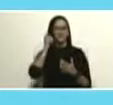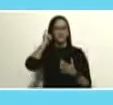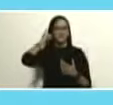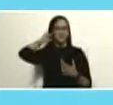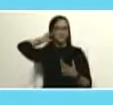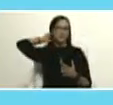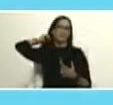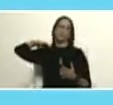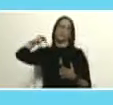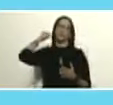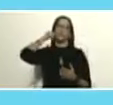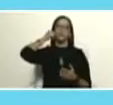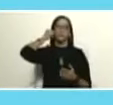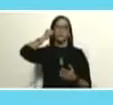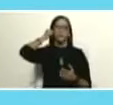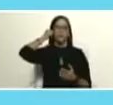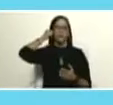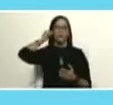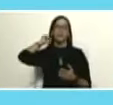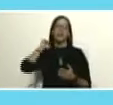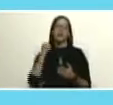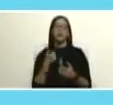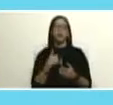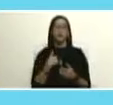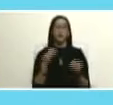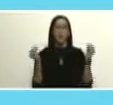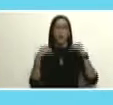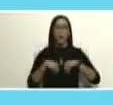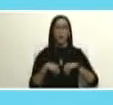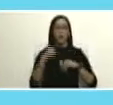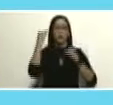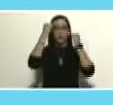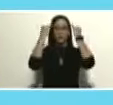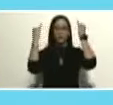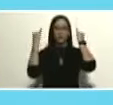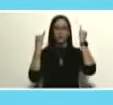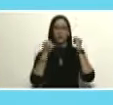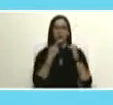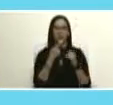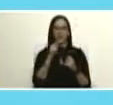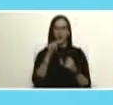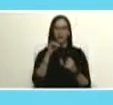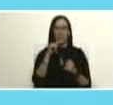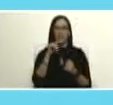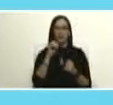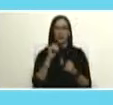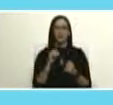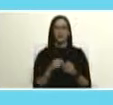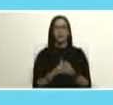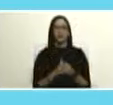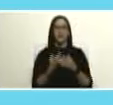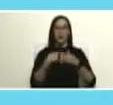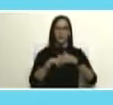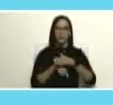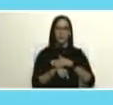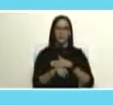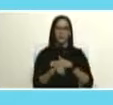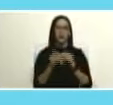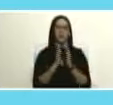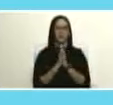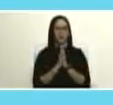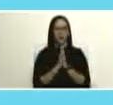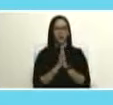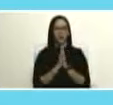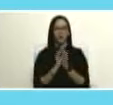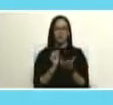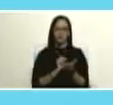Excelente. Yo estoy de acuerdo con esa idea que dijo Tito Oviedo, de meter, por favor,